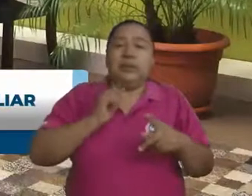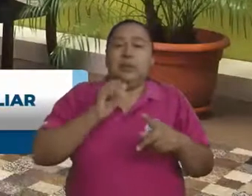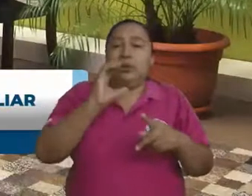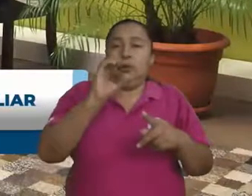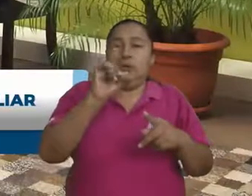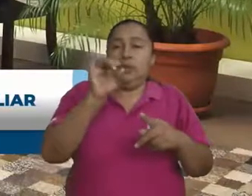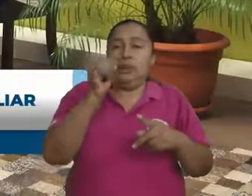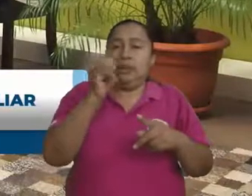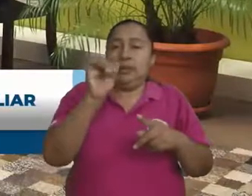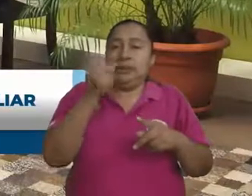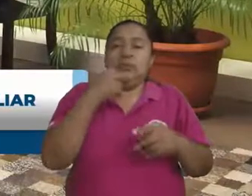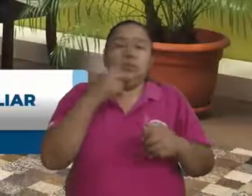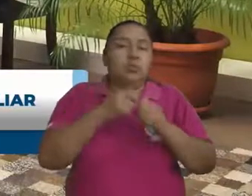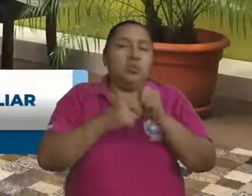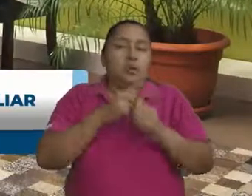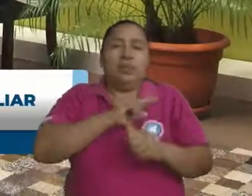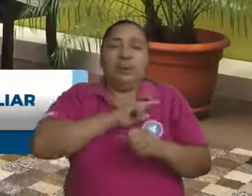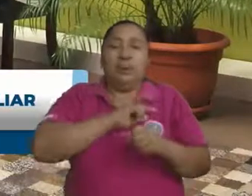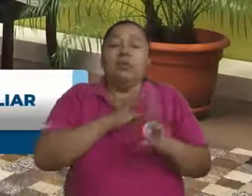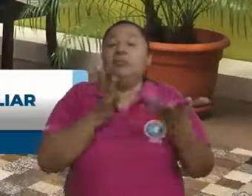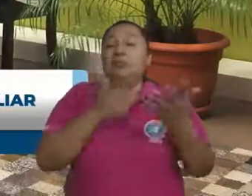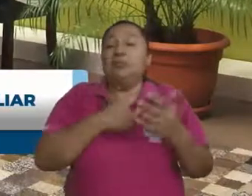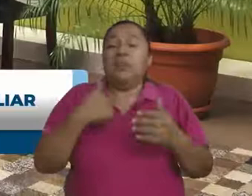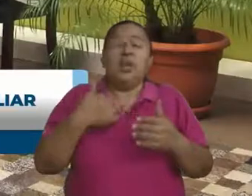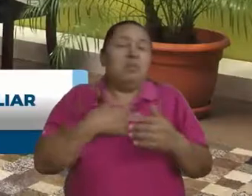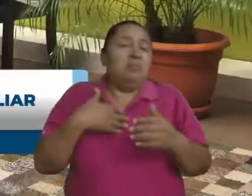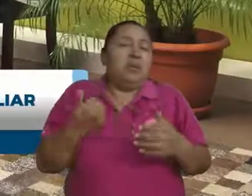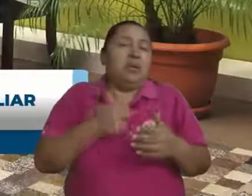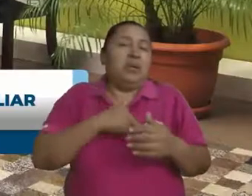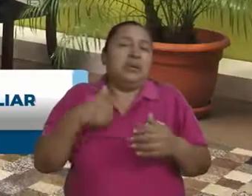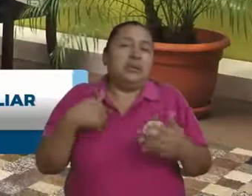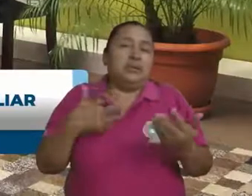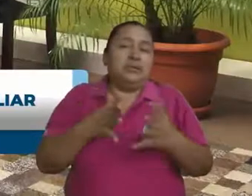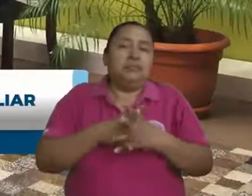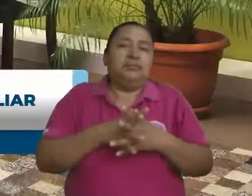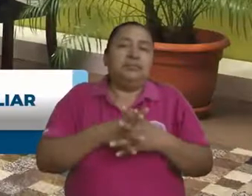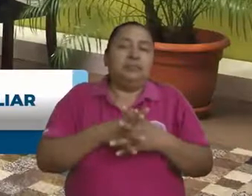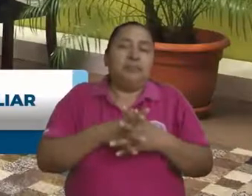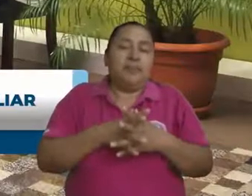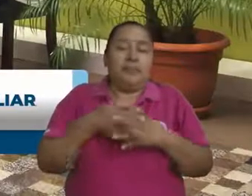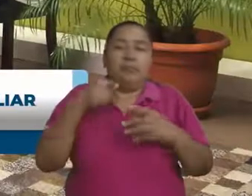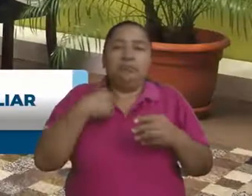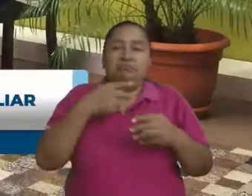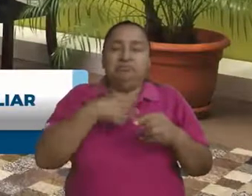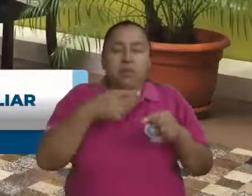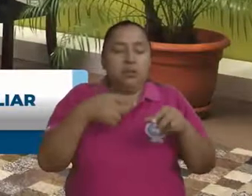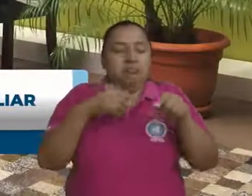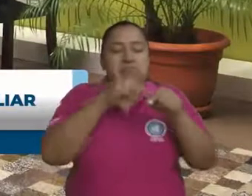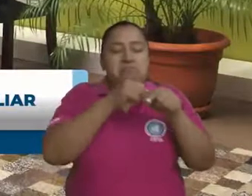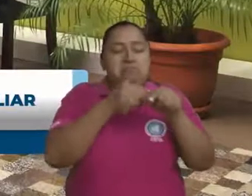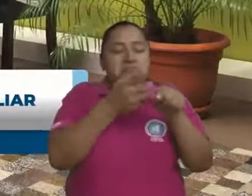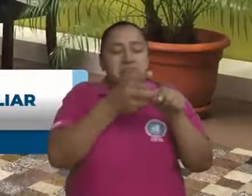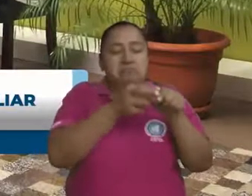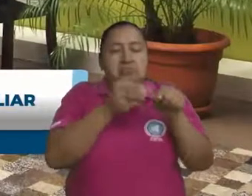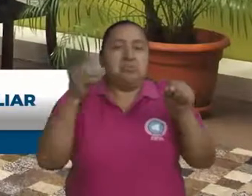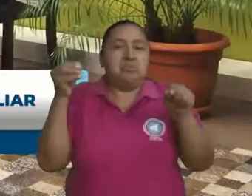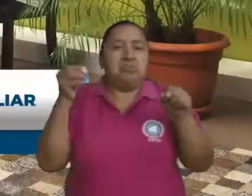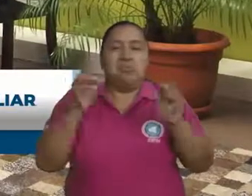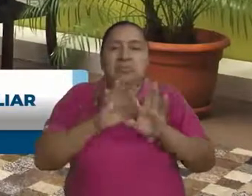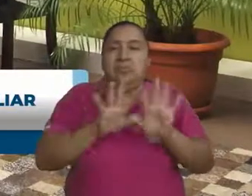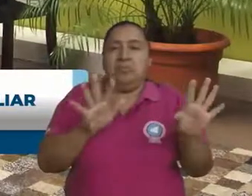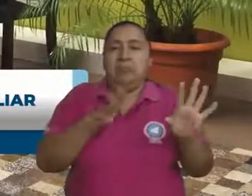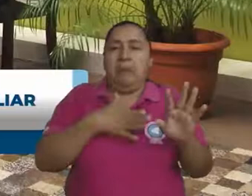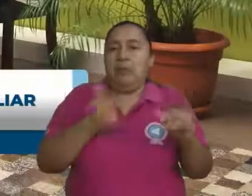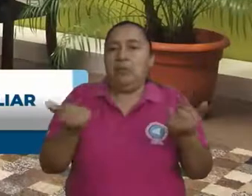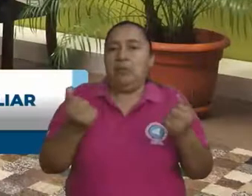sin complicaciones, lo recomendado es realizarse una extracción quirúrgica de la vesícula biliar. Esta